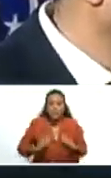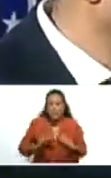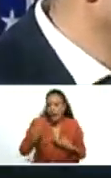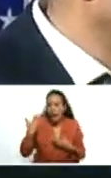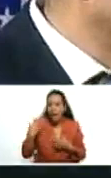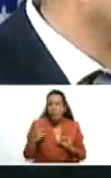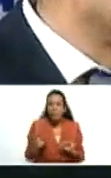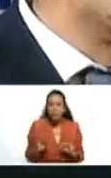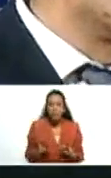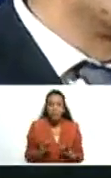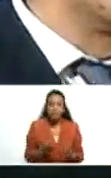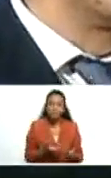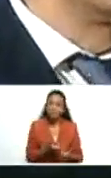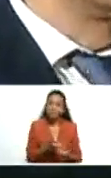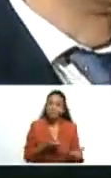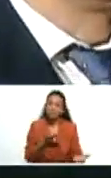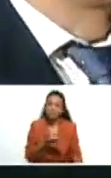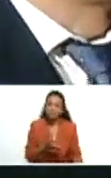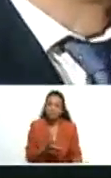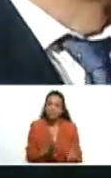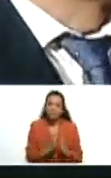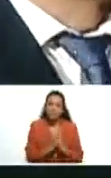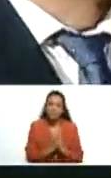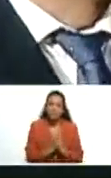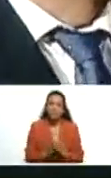donde debemos